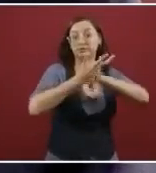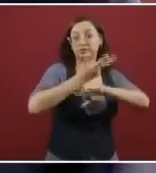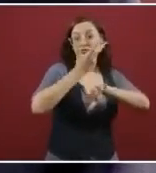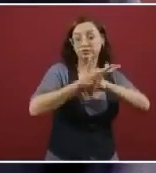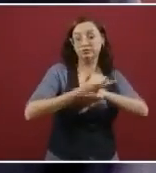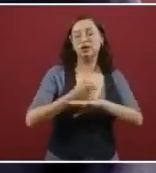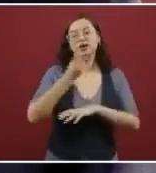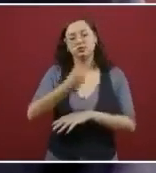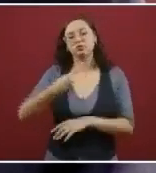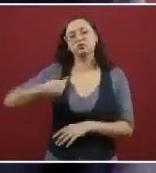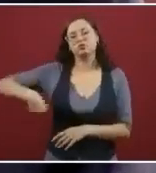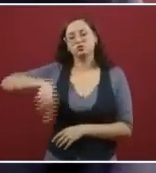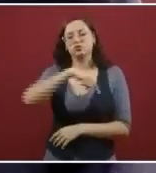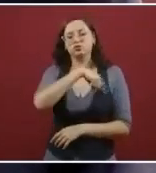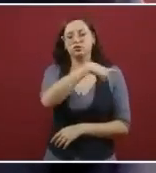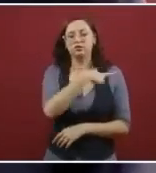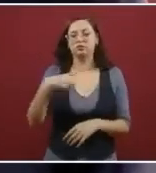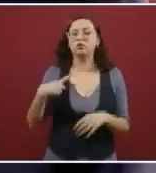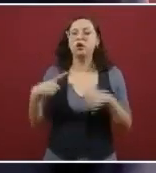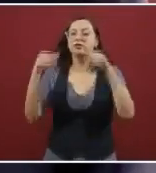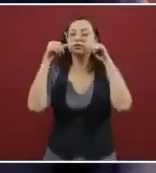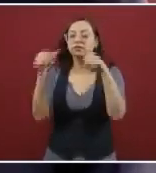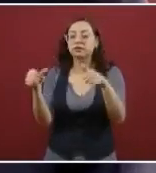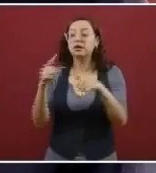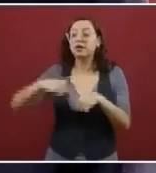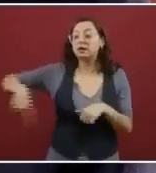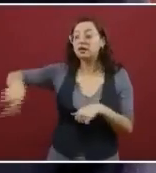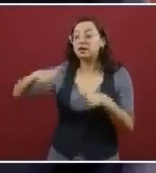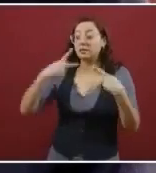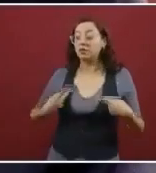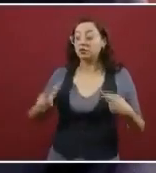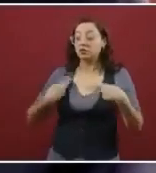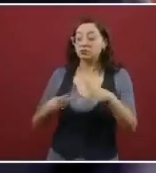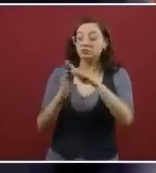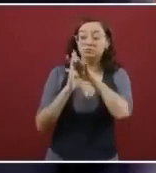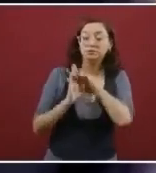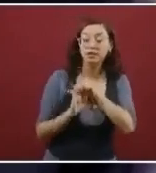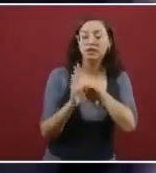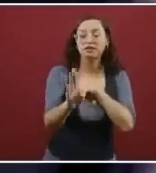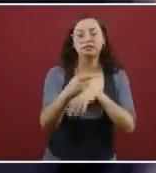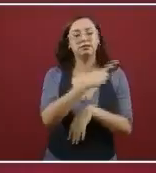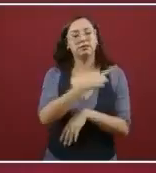repito, es de protección y de